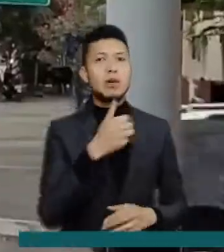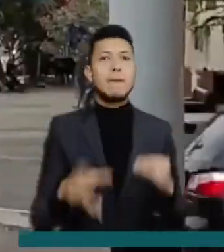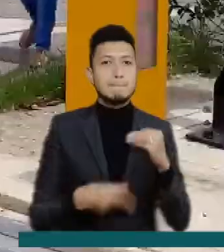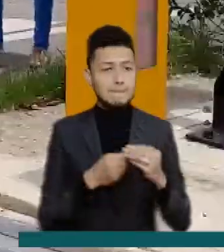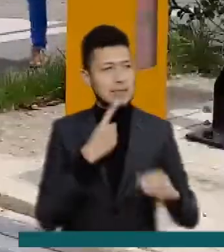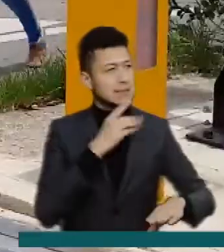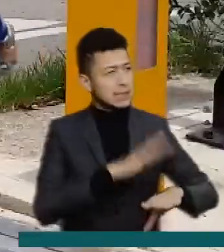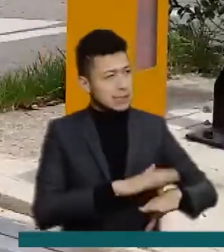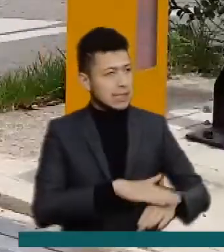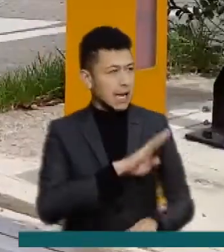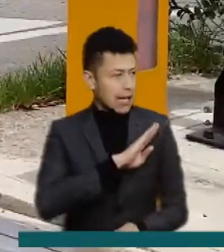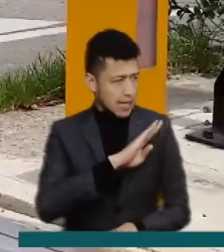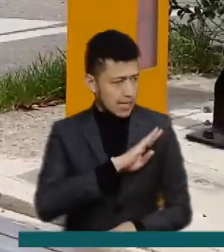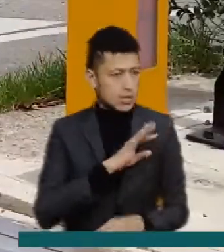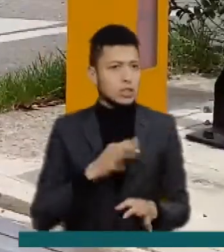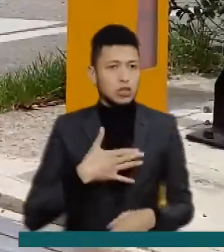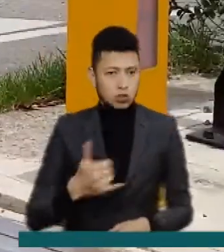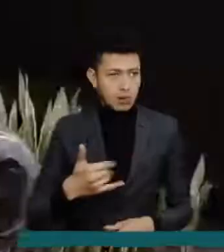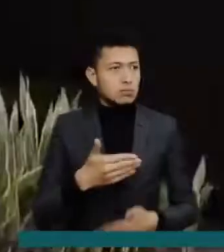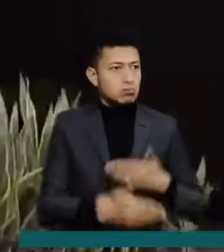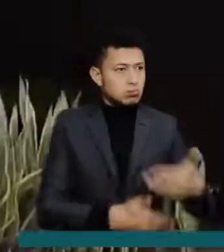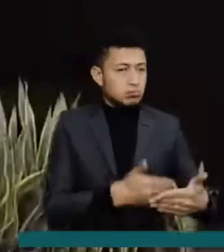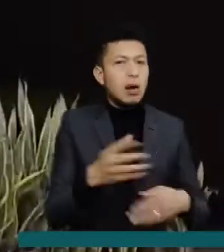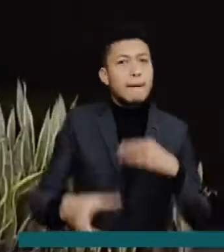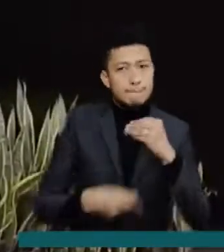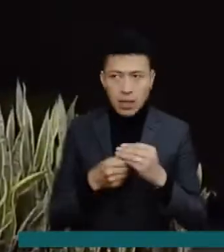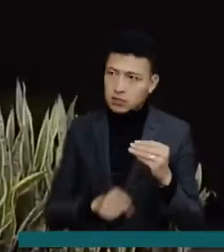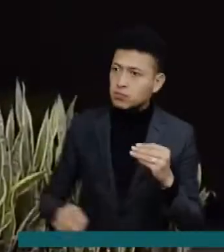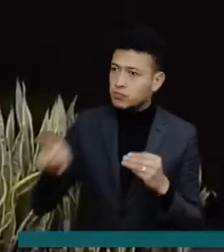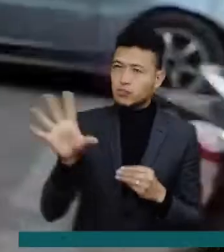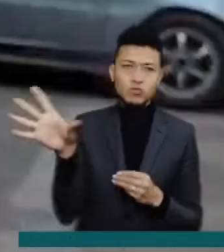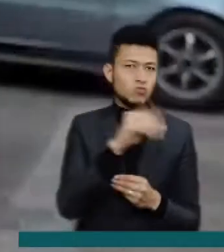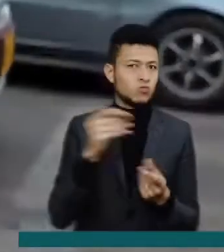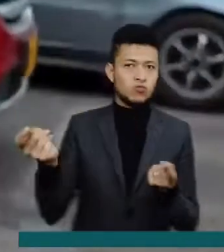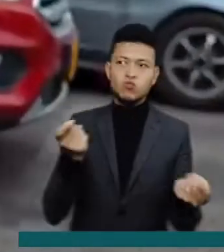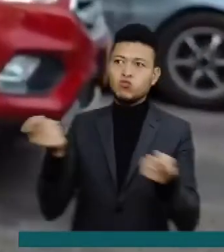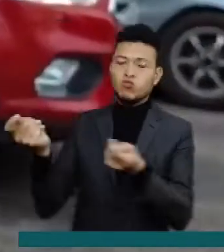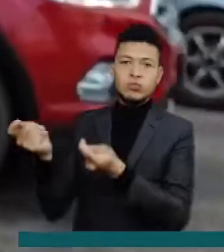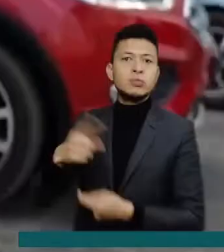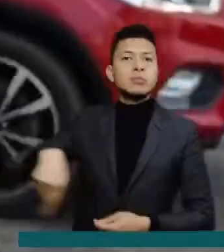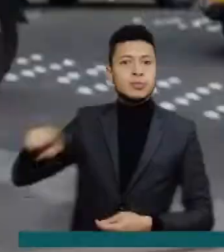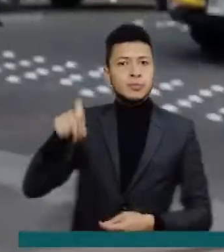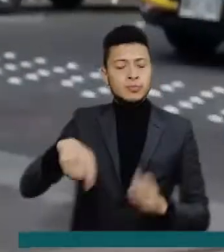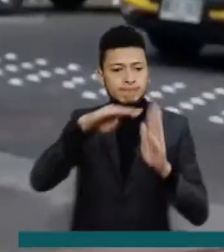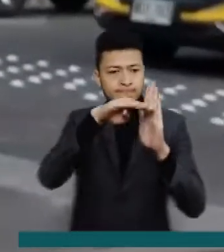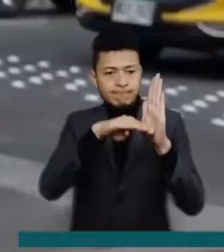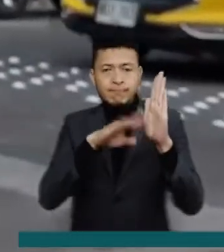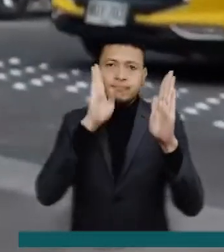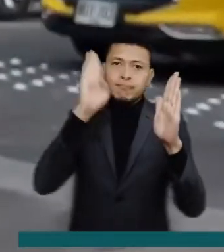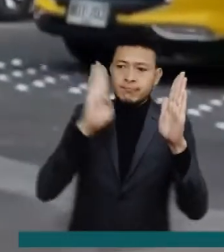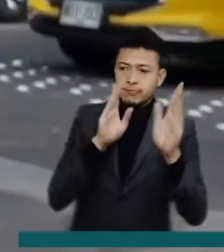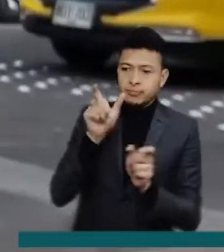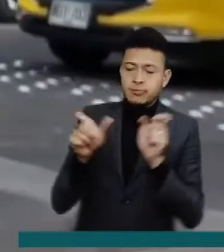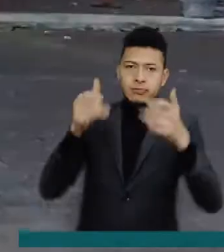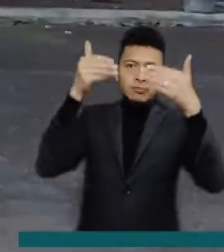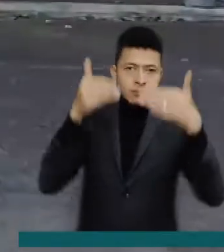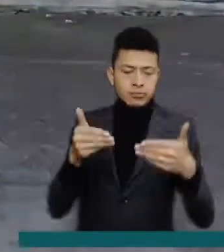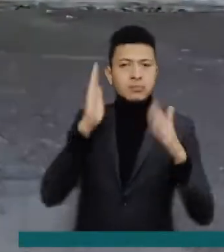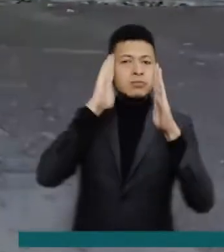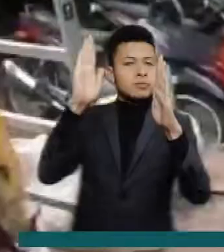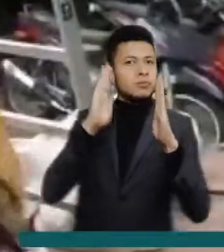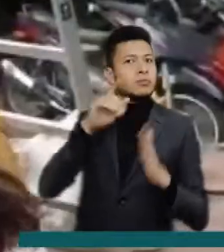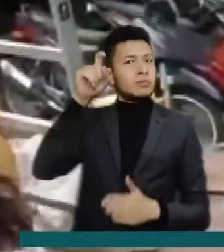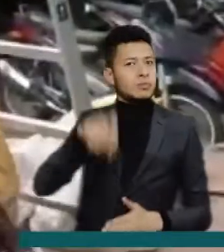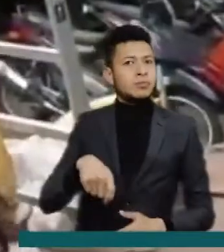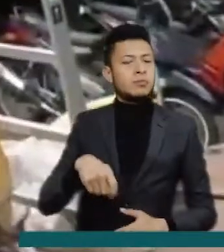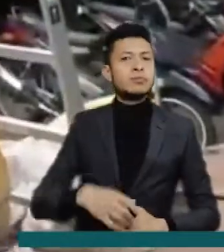la administración de Yopal, sino a todos los mandatarios ser tenidos en cuenta para el desarrollo de estas iniciativas y de las políticas de atención a población con discapacidad.